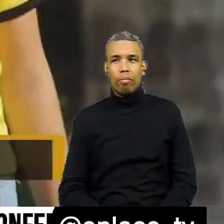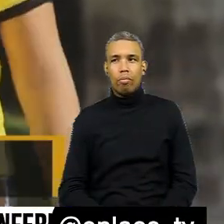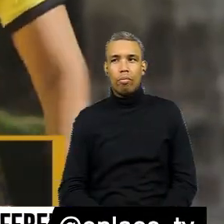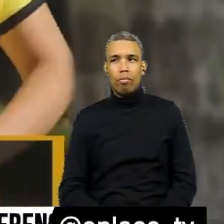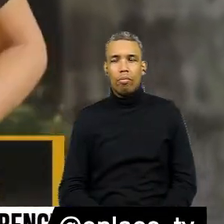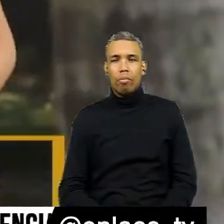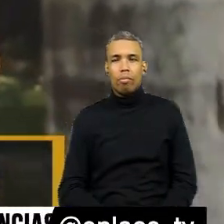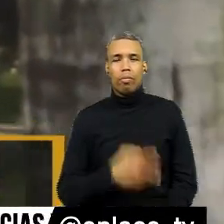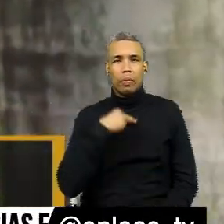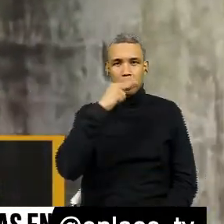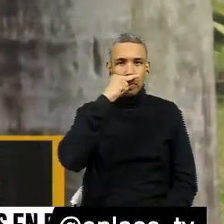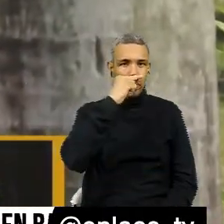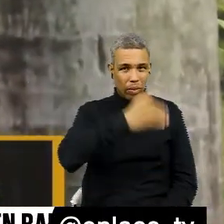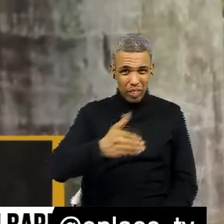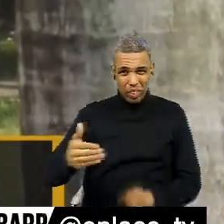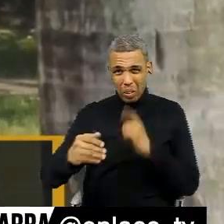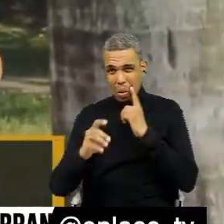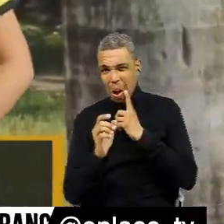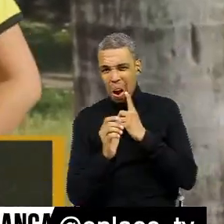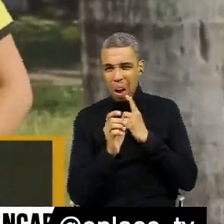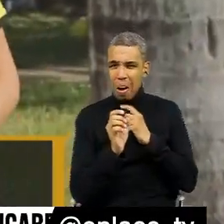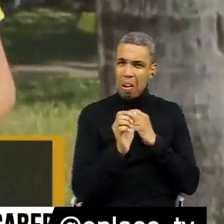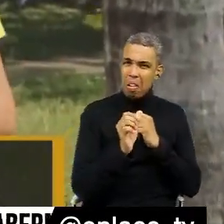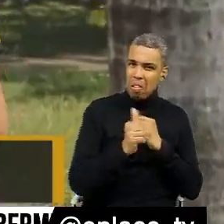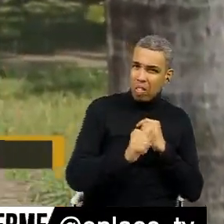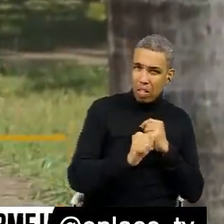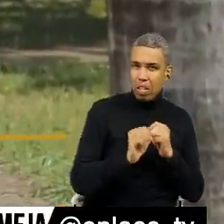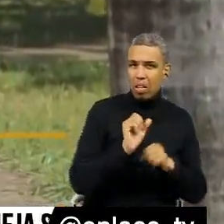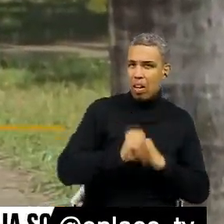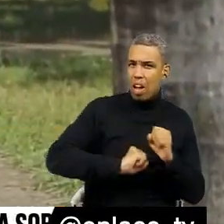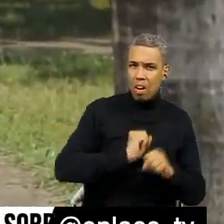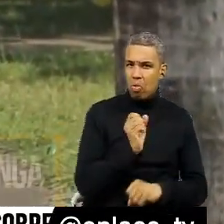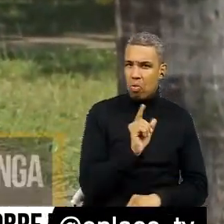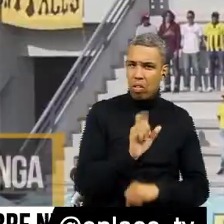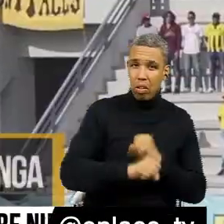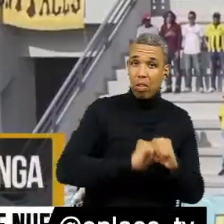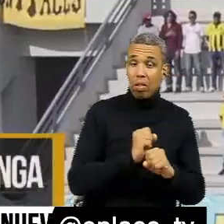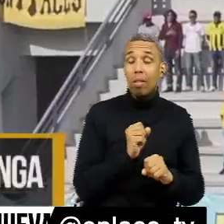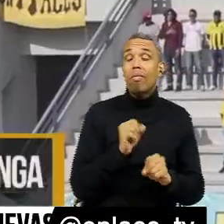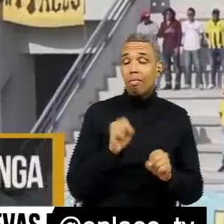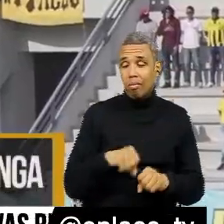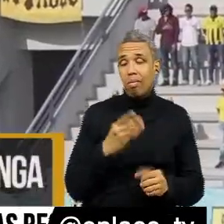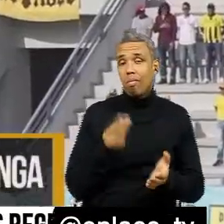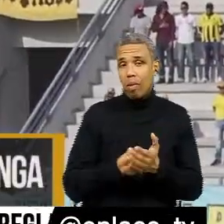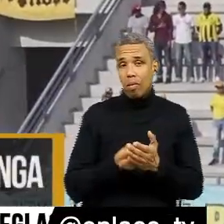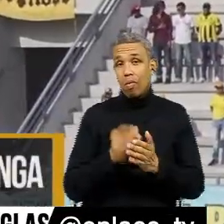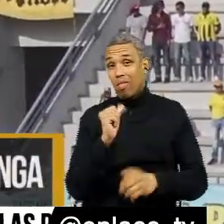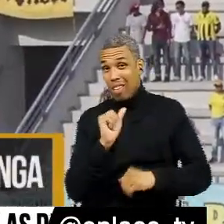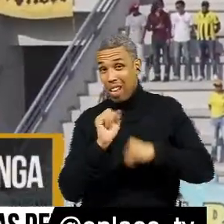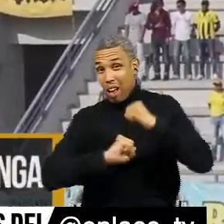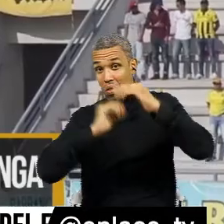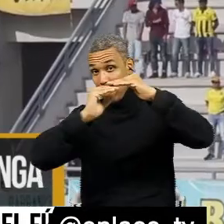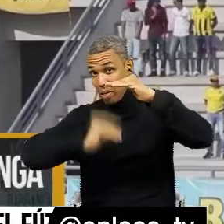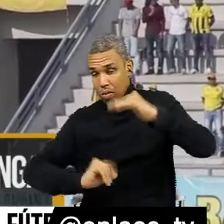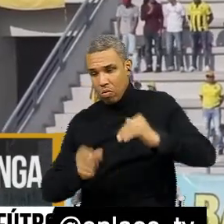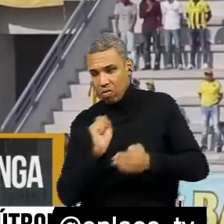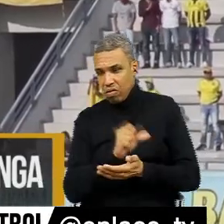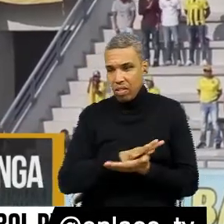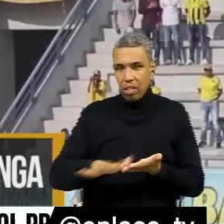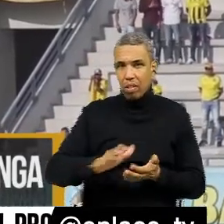Los niños entre 10 y 15 años de edad cancelarán el ingreso al estadio. La entrada a zona oriental será de 10.000 pesos, mientras que en occidental